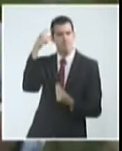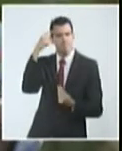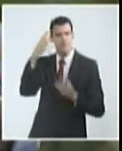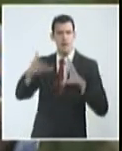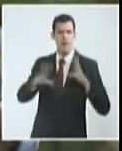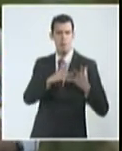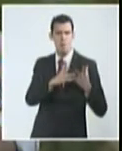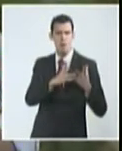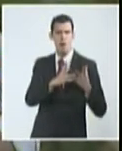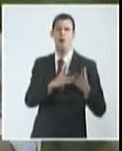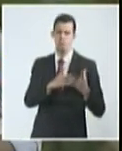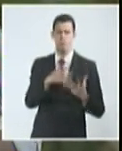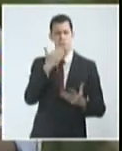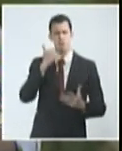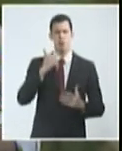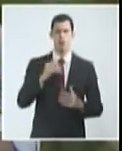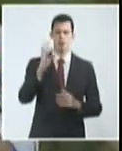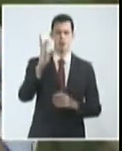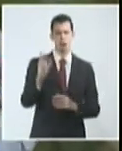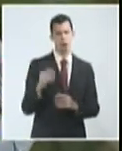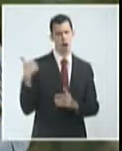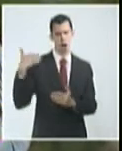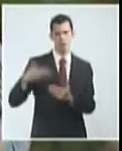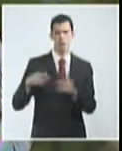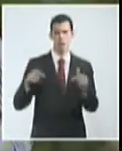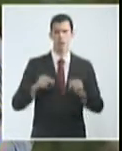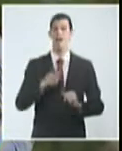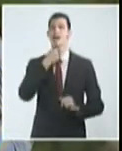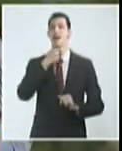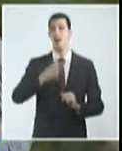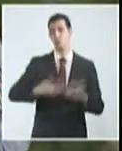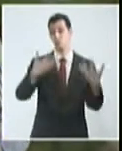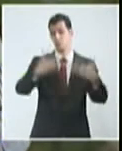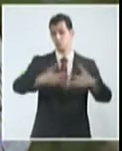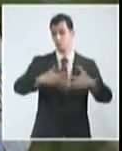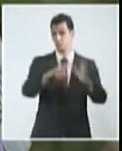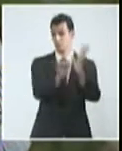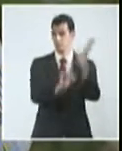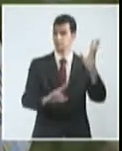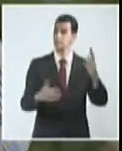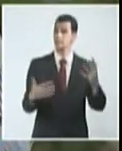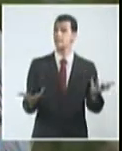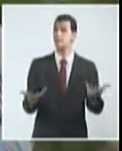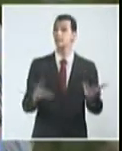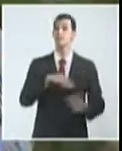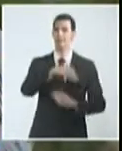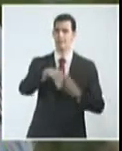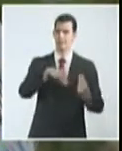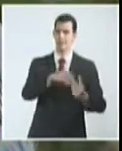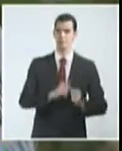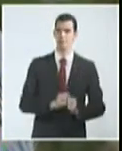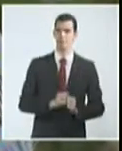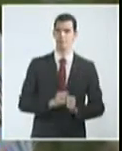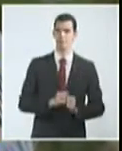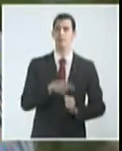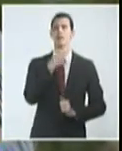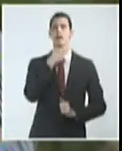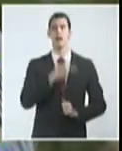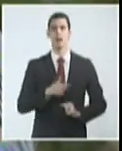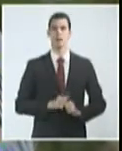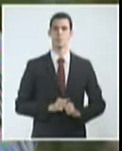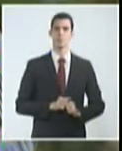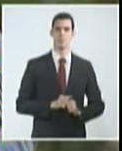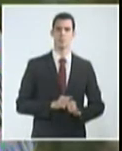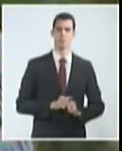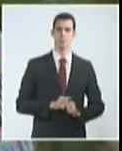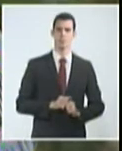actividades fundamentales como el tema energético en el país, la producción de alimentos en diferentes